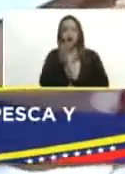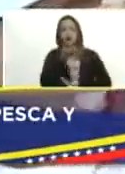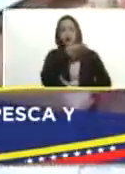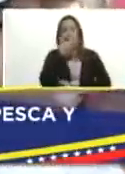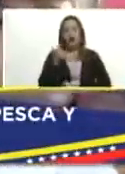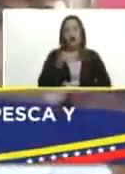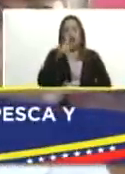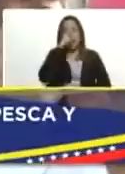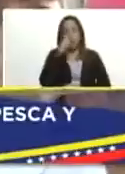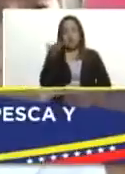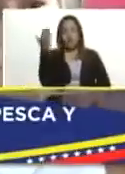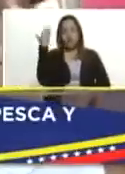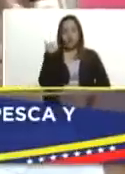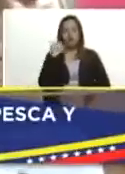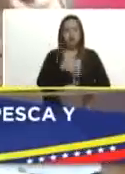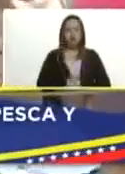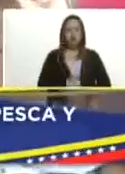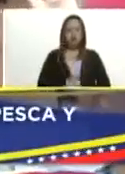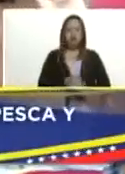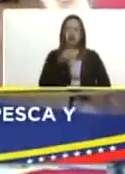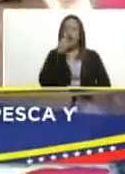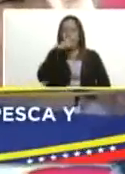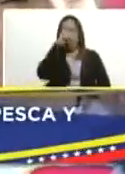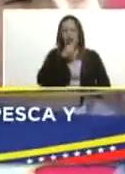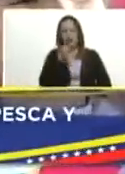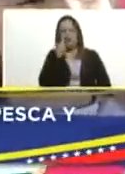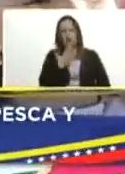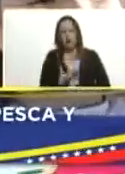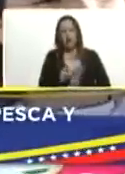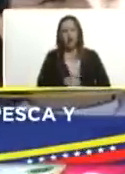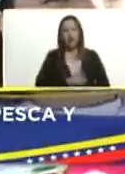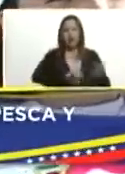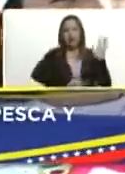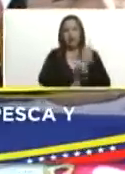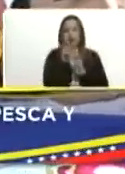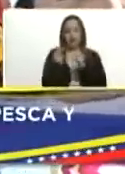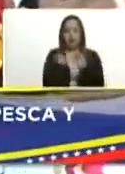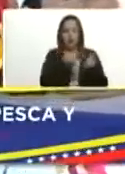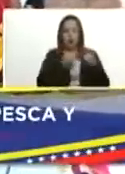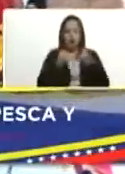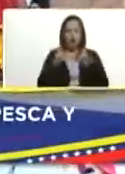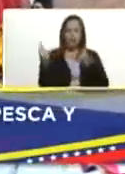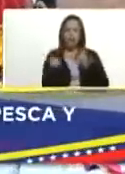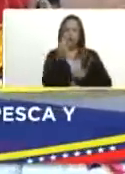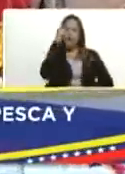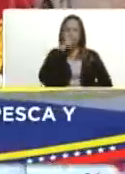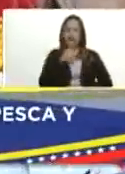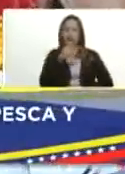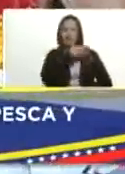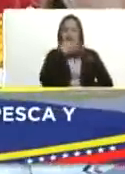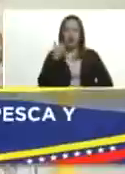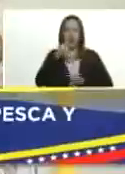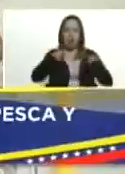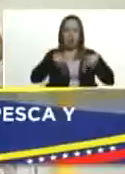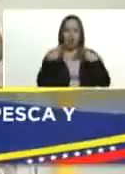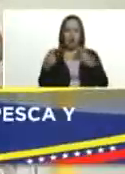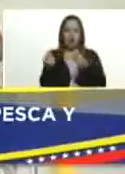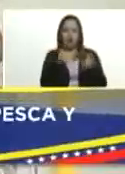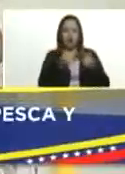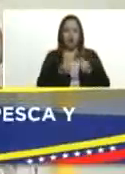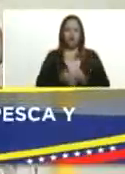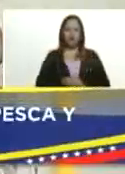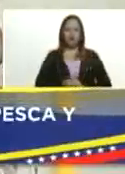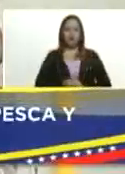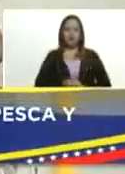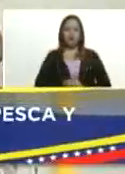año pasado, que fue un año bueno para el crecimiento económico, el primer año de recuperación, tuvimos